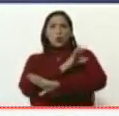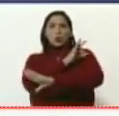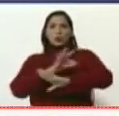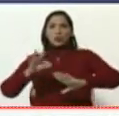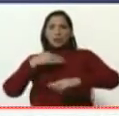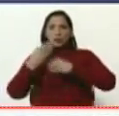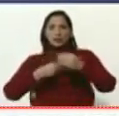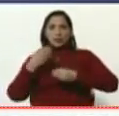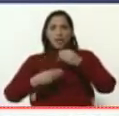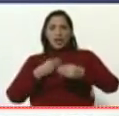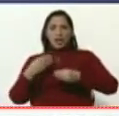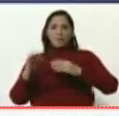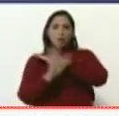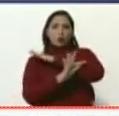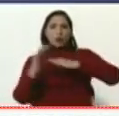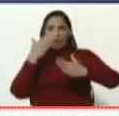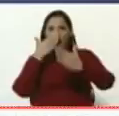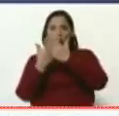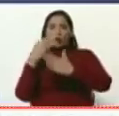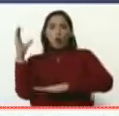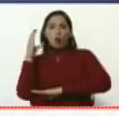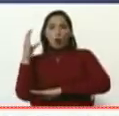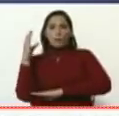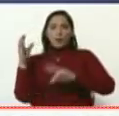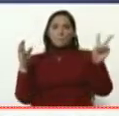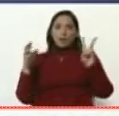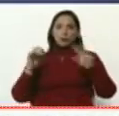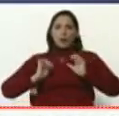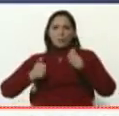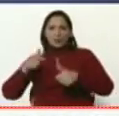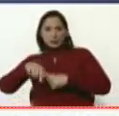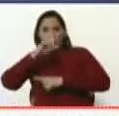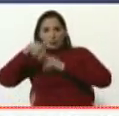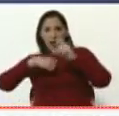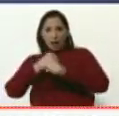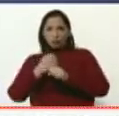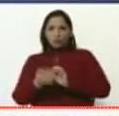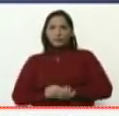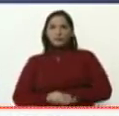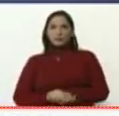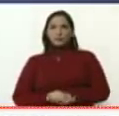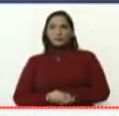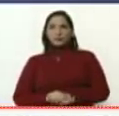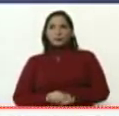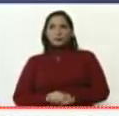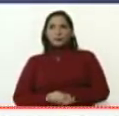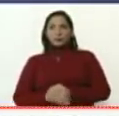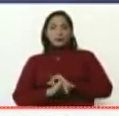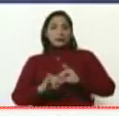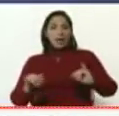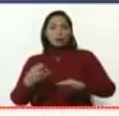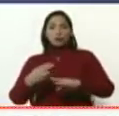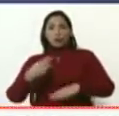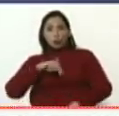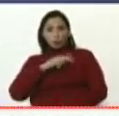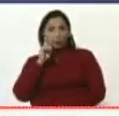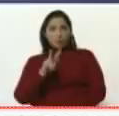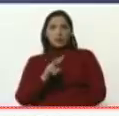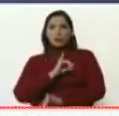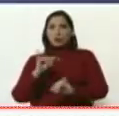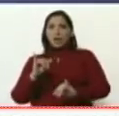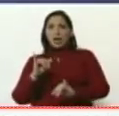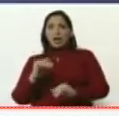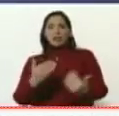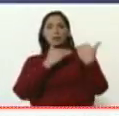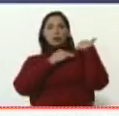realizara en Cúcuta a principios de este año, específicamente el 22 de febrero. Como ya hemos dicho, responsables ya